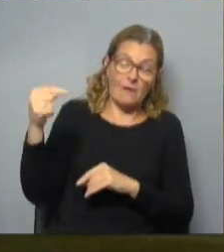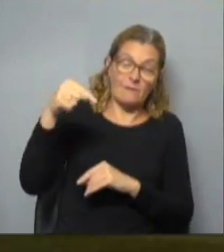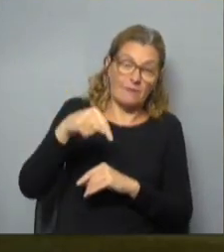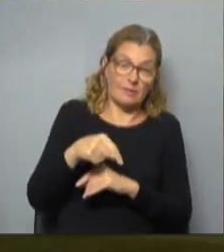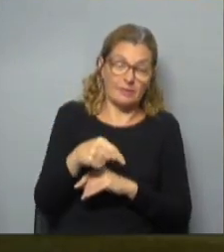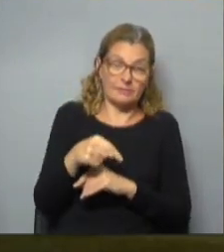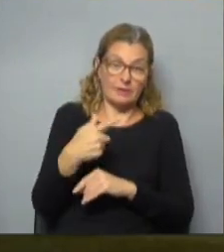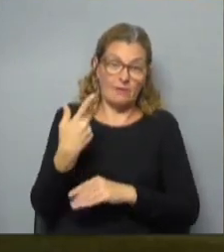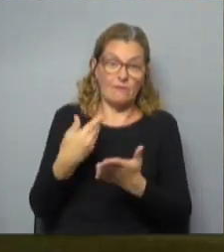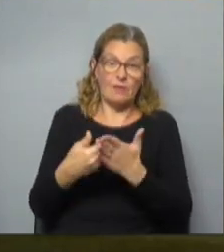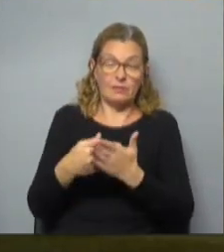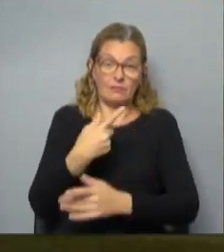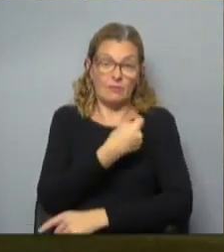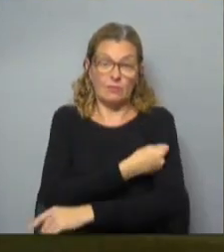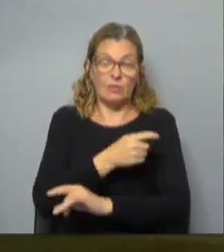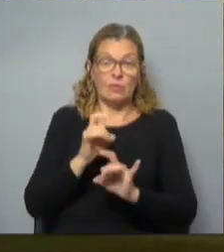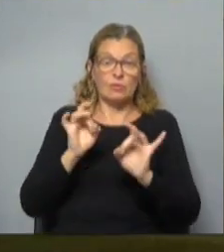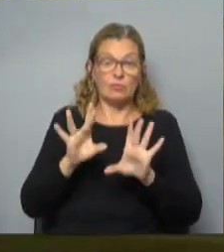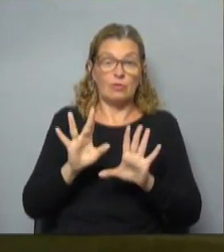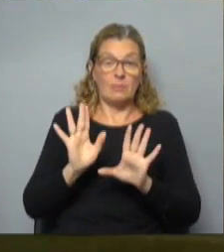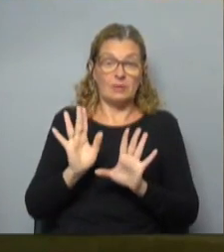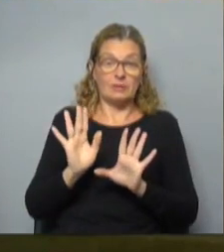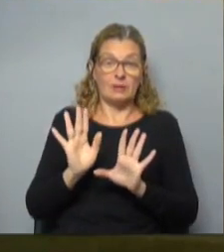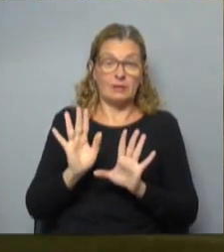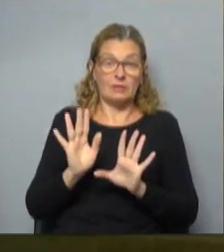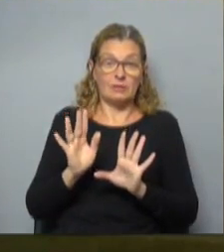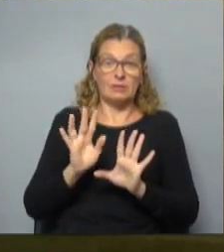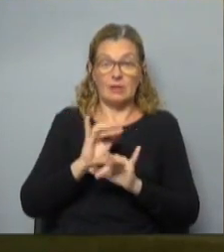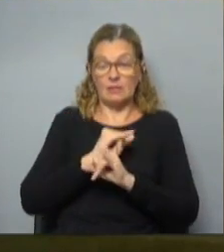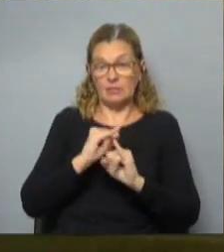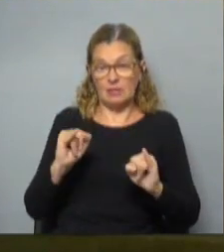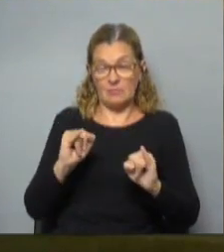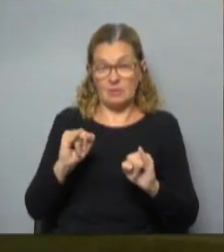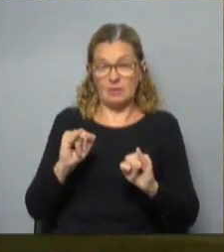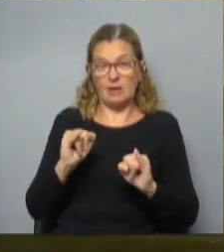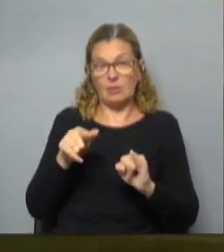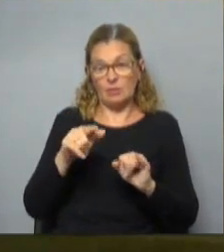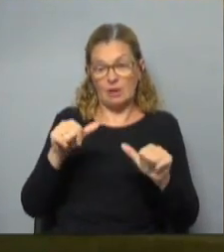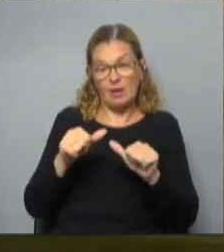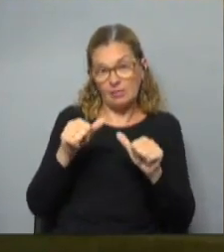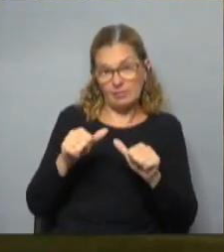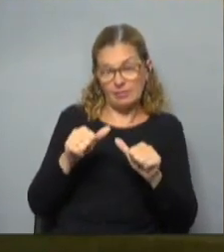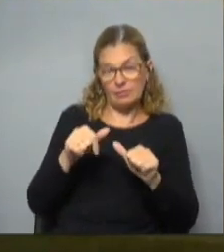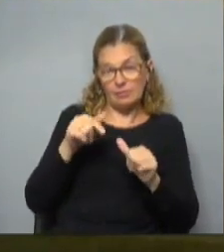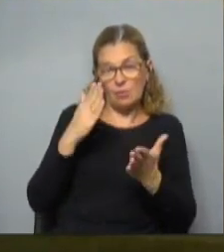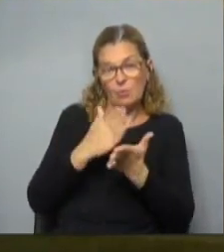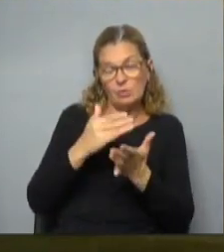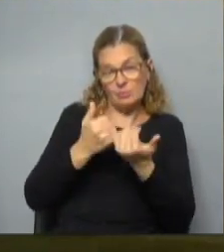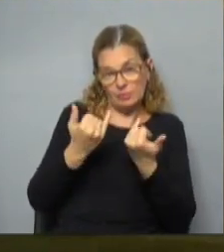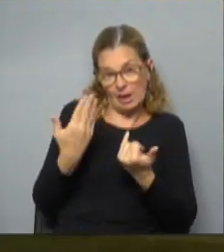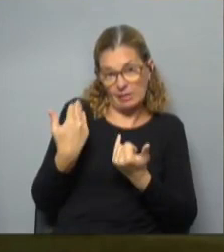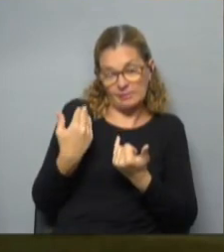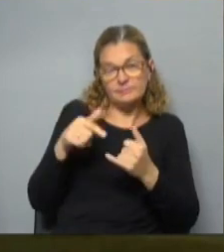están vacunadas va a quedar solamente es que es vigente pero se termina el antígeno que era lo que se estaba anunciando hasta los últimos días